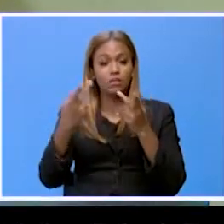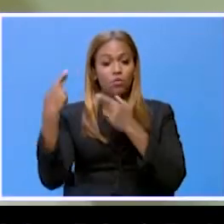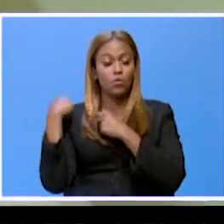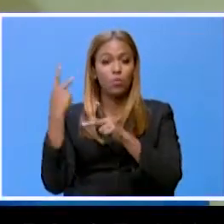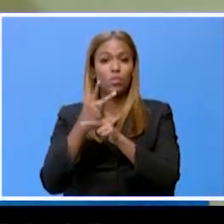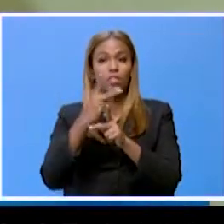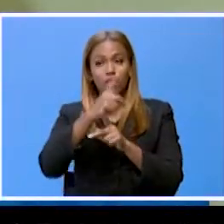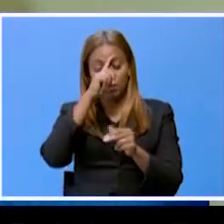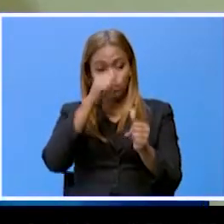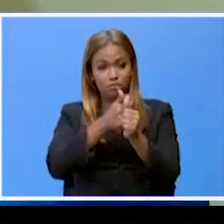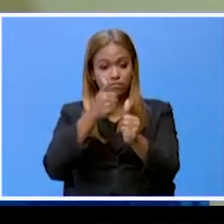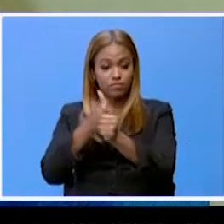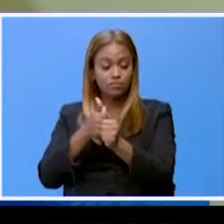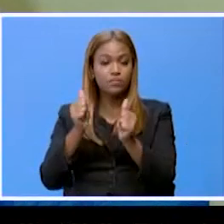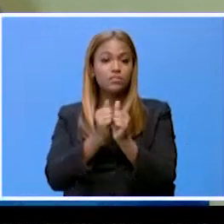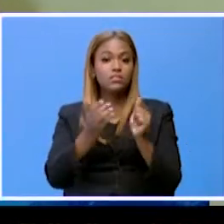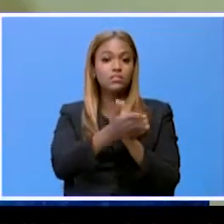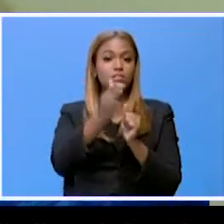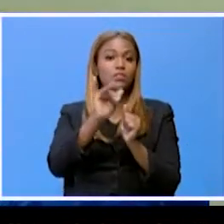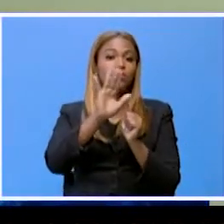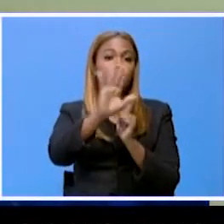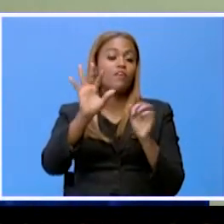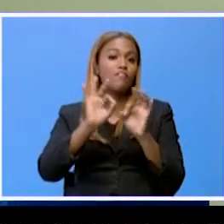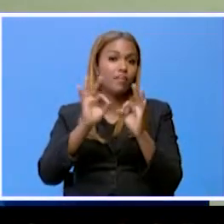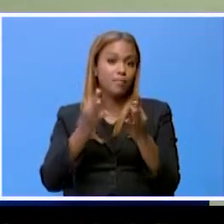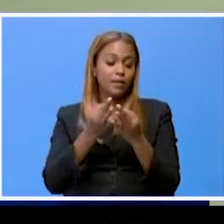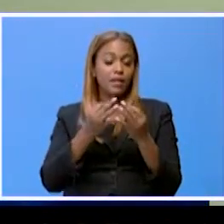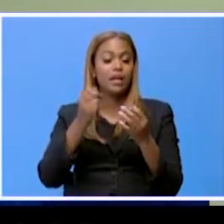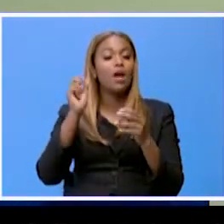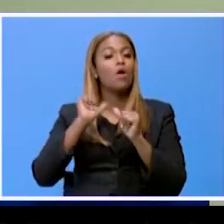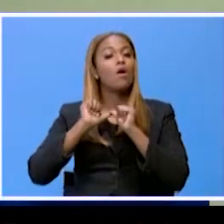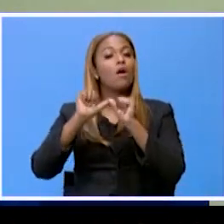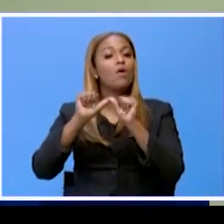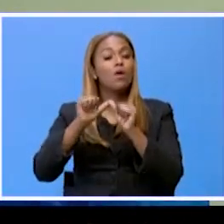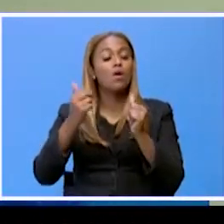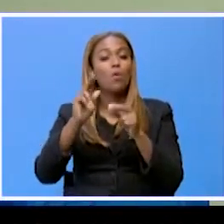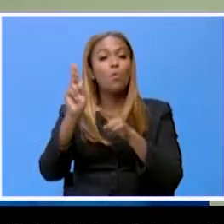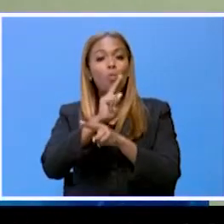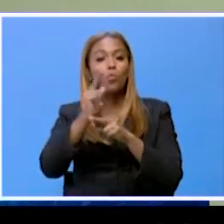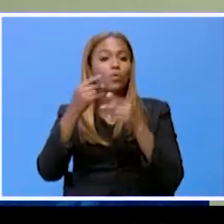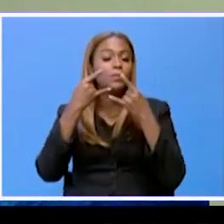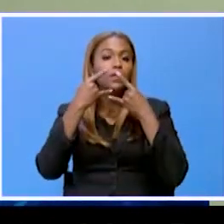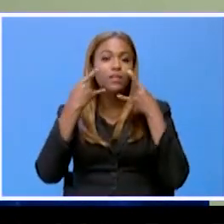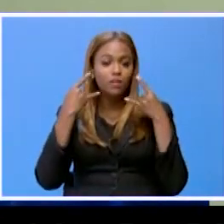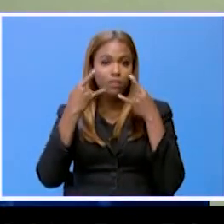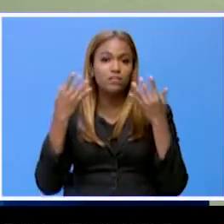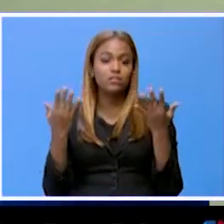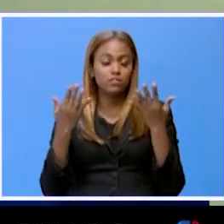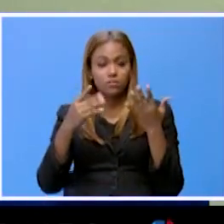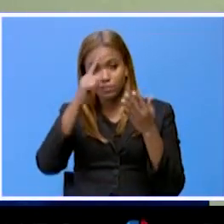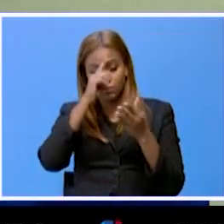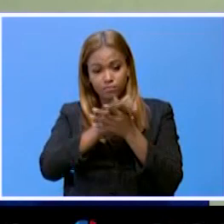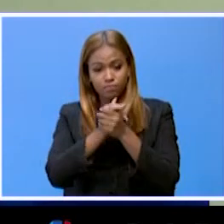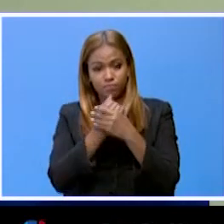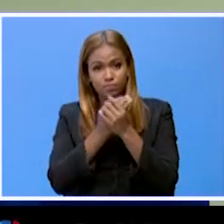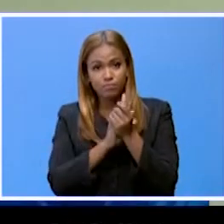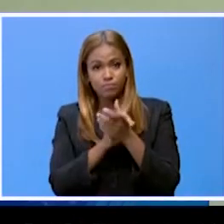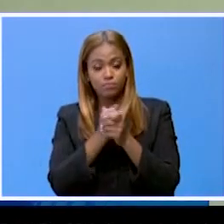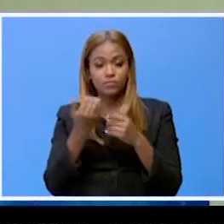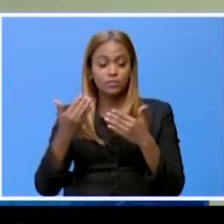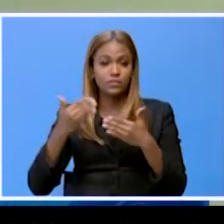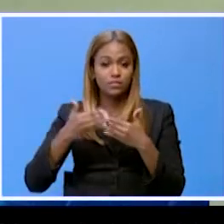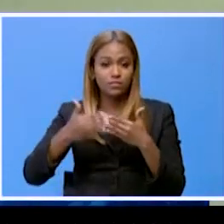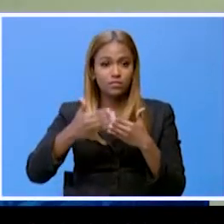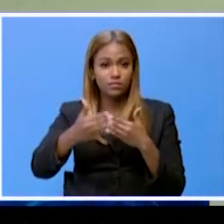ellos mismos y con sus familias, manteniendo el uso de las mascarillas, el lavado de higiene de